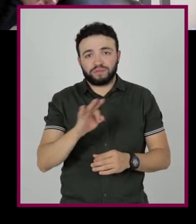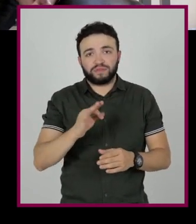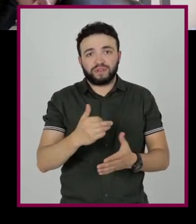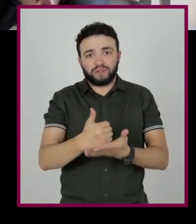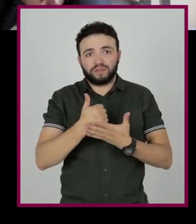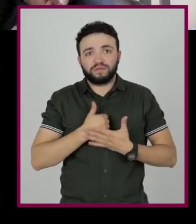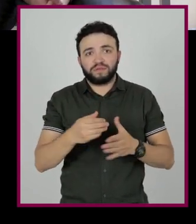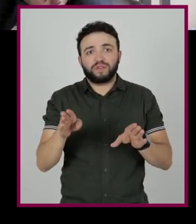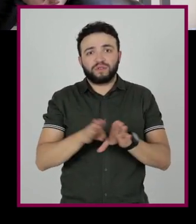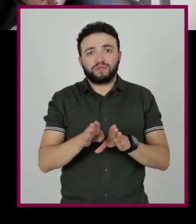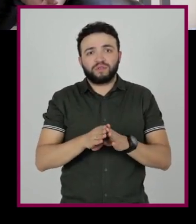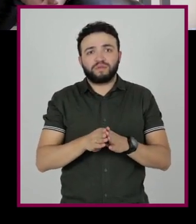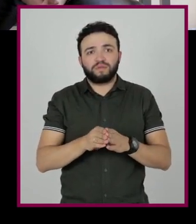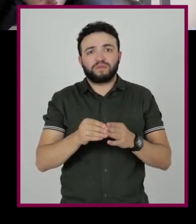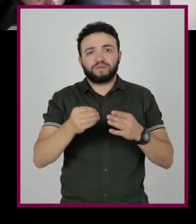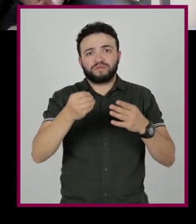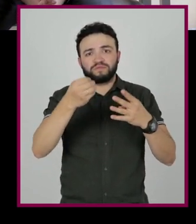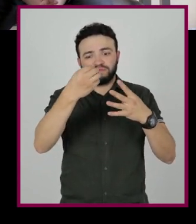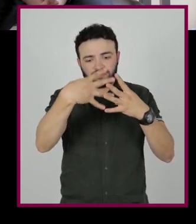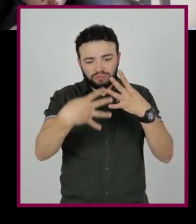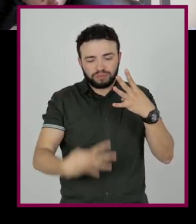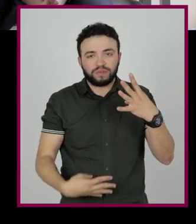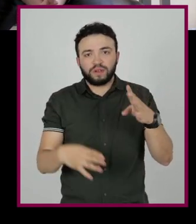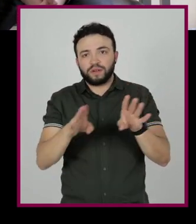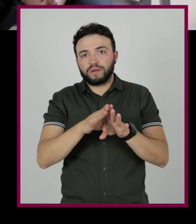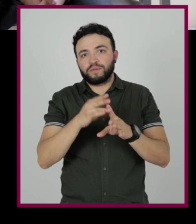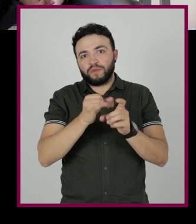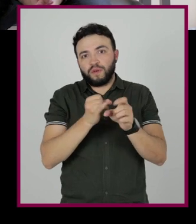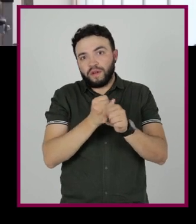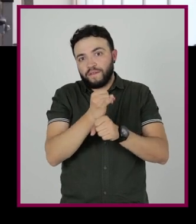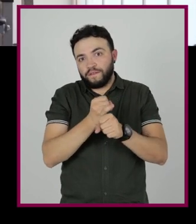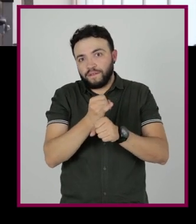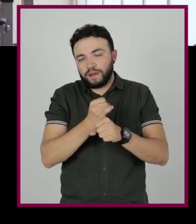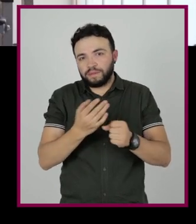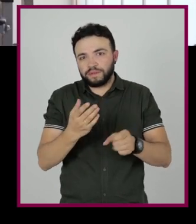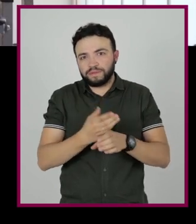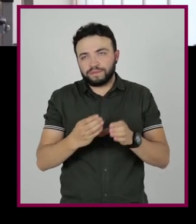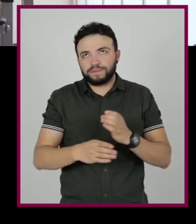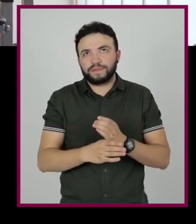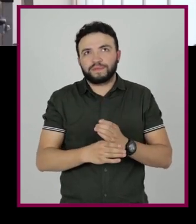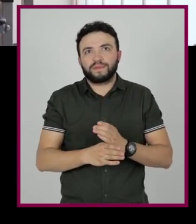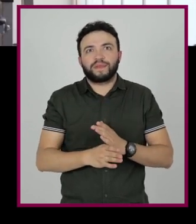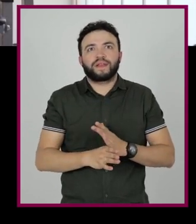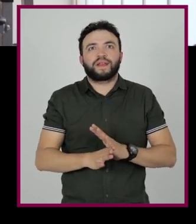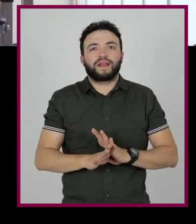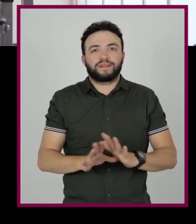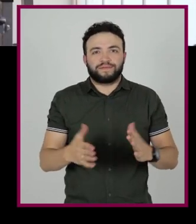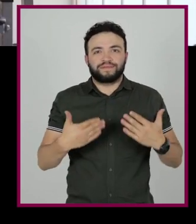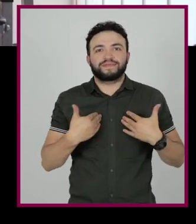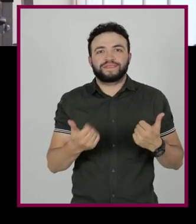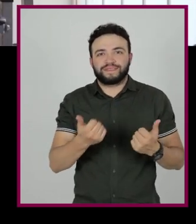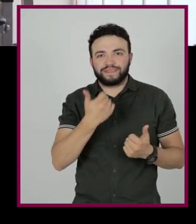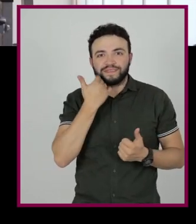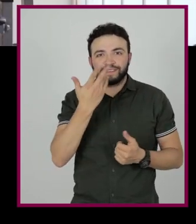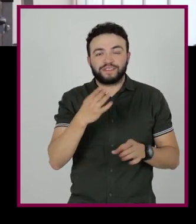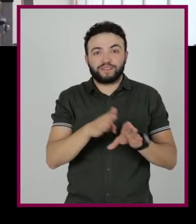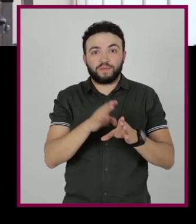ayudarme a explicar el cómo estructurar y analizar la información? Les mando un abrazo. Ah, ya entiendo a lo que te